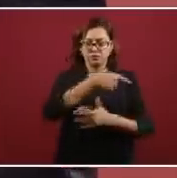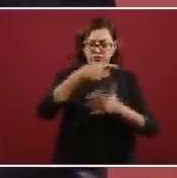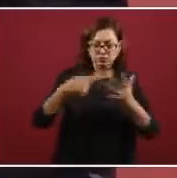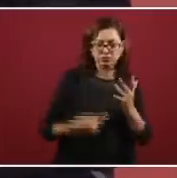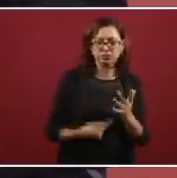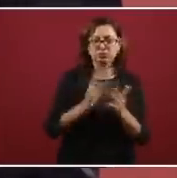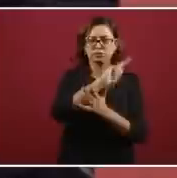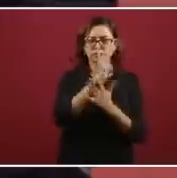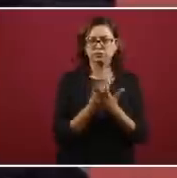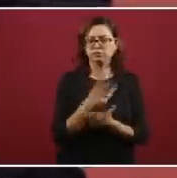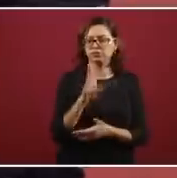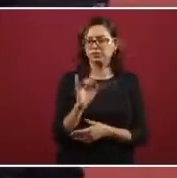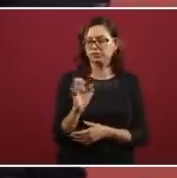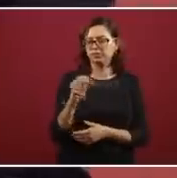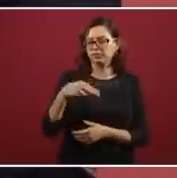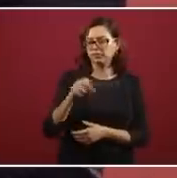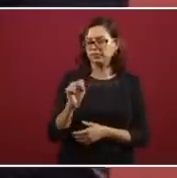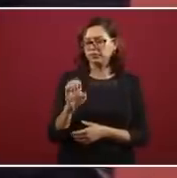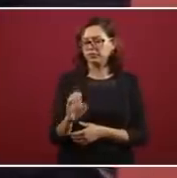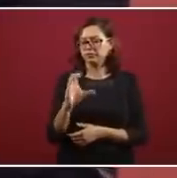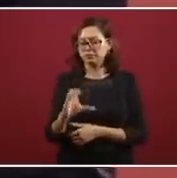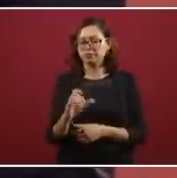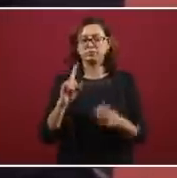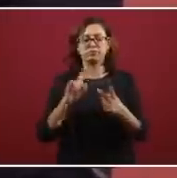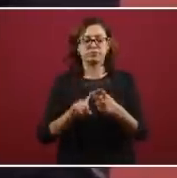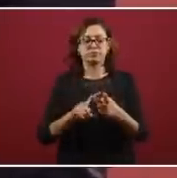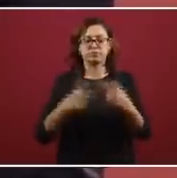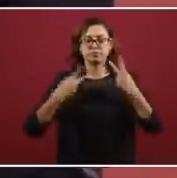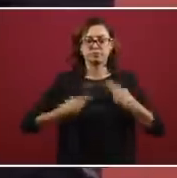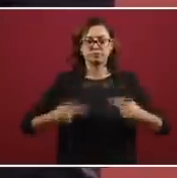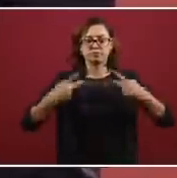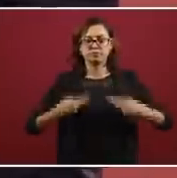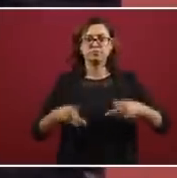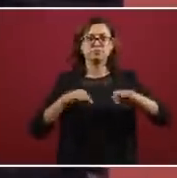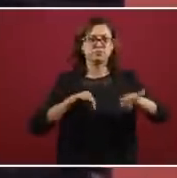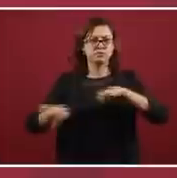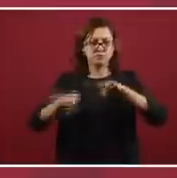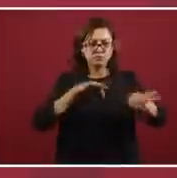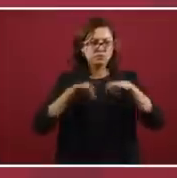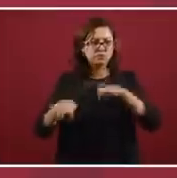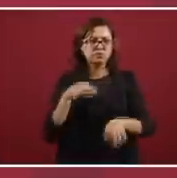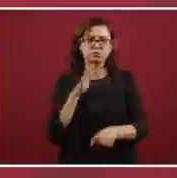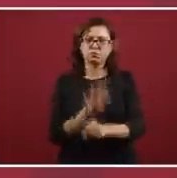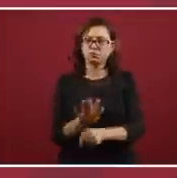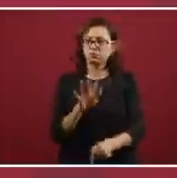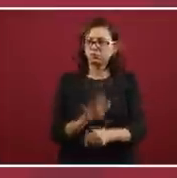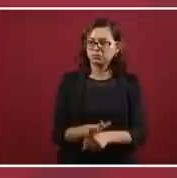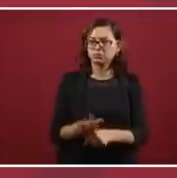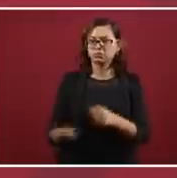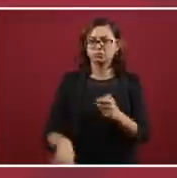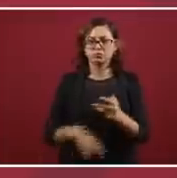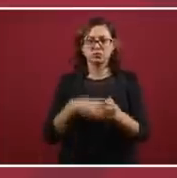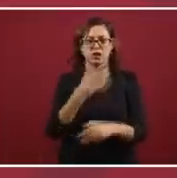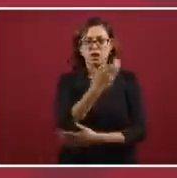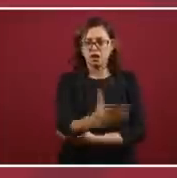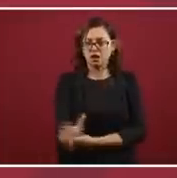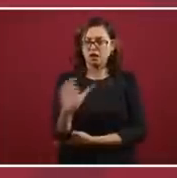más el trabajo de la gente en la autosuficiencia, la siembra,